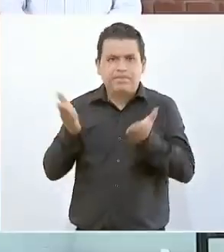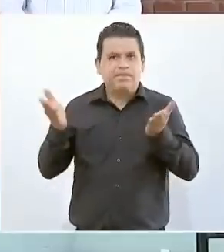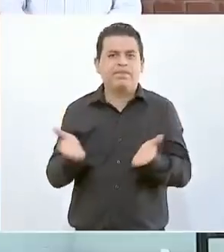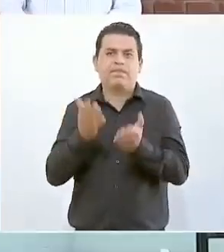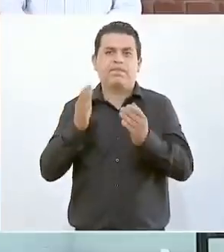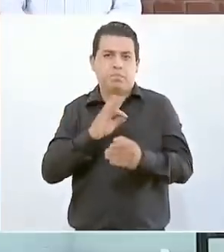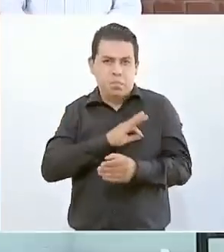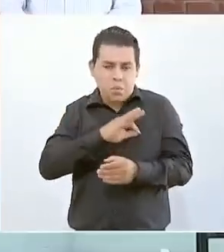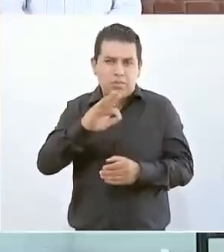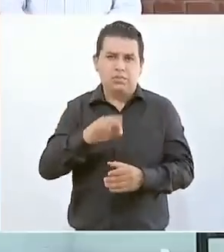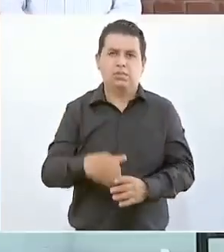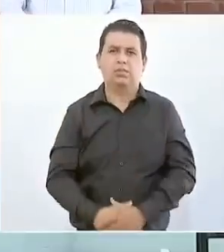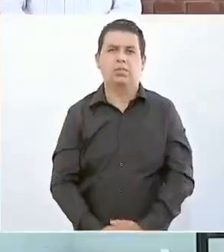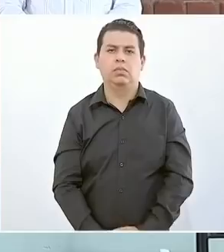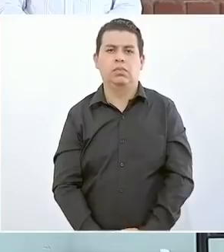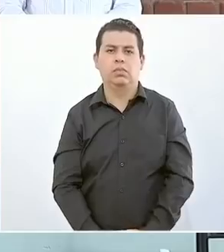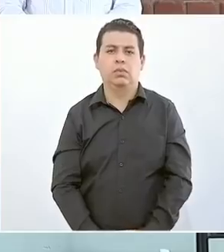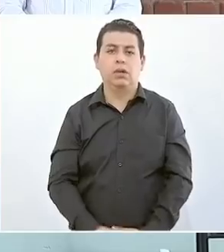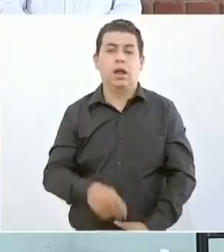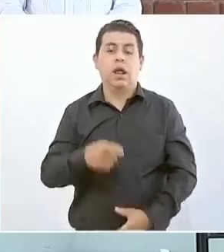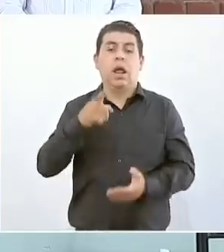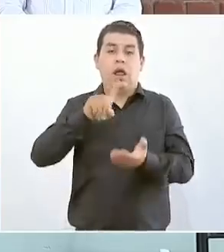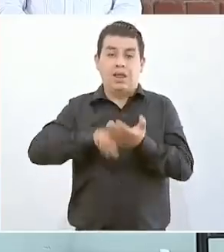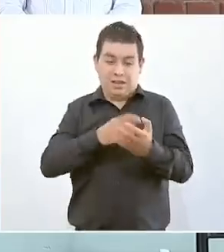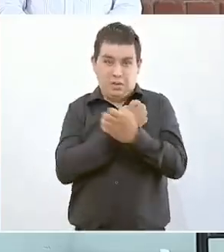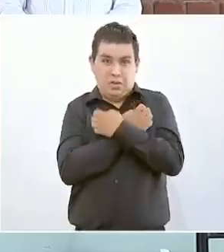educación es fundamental,